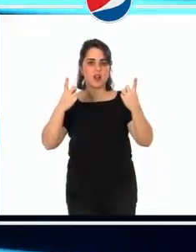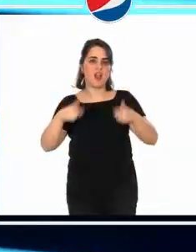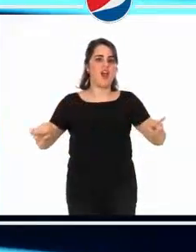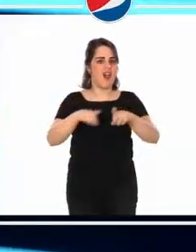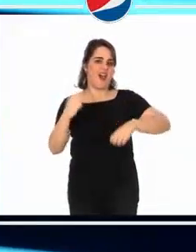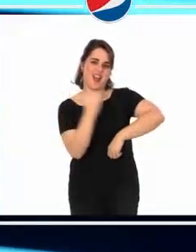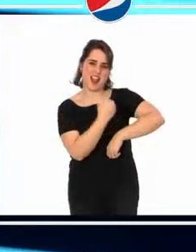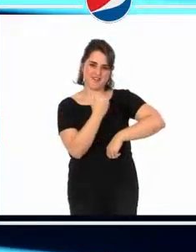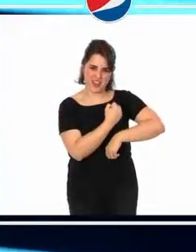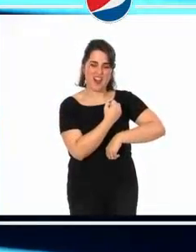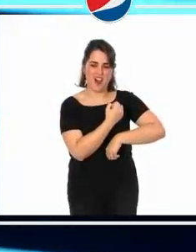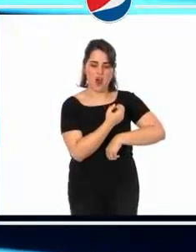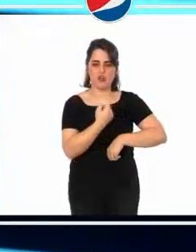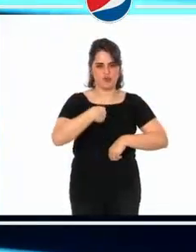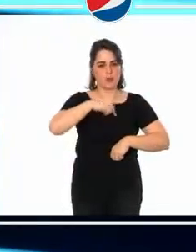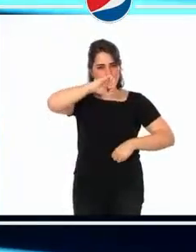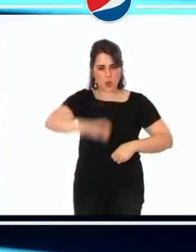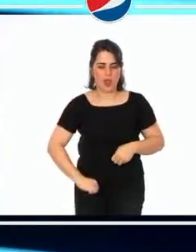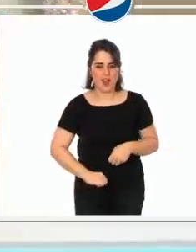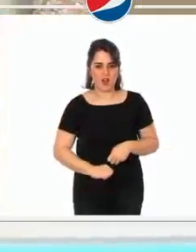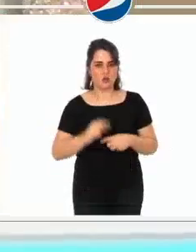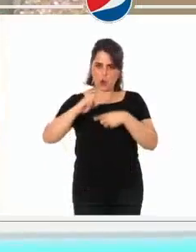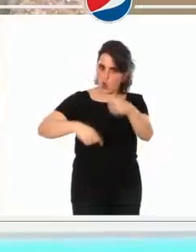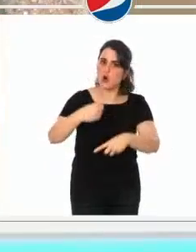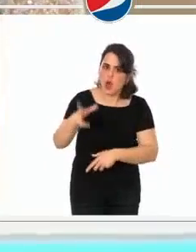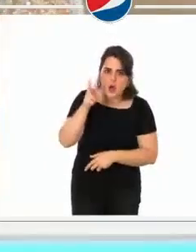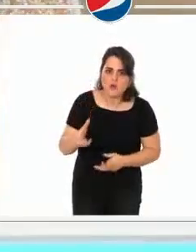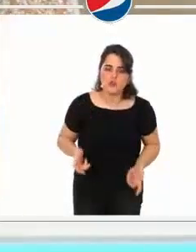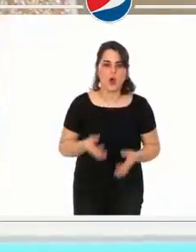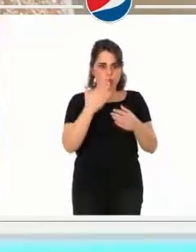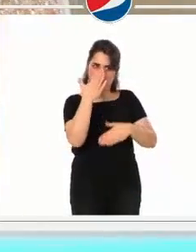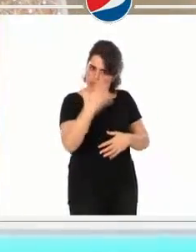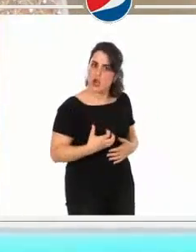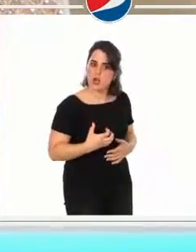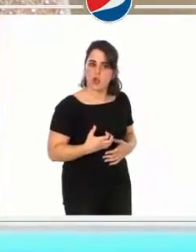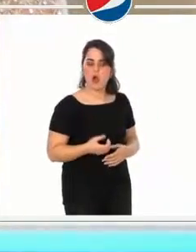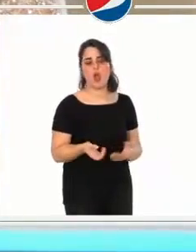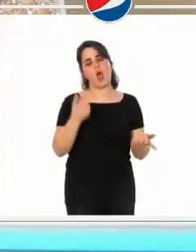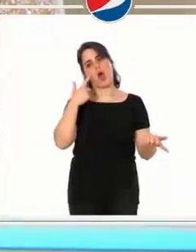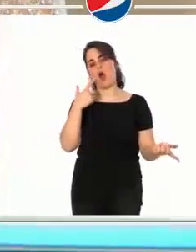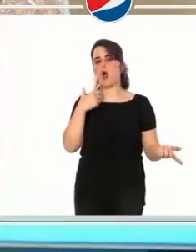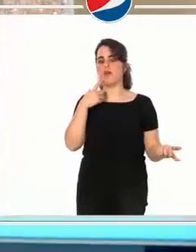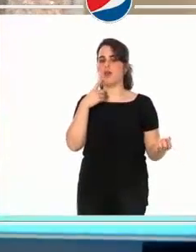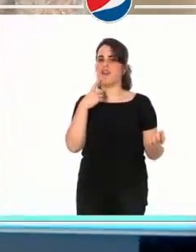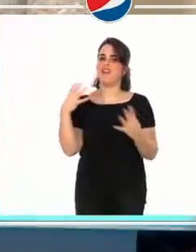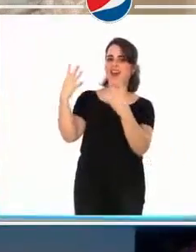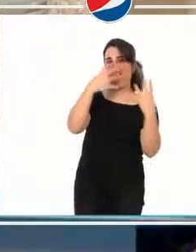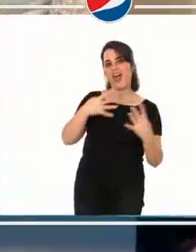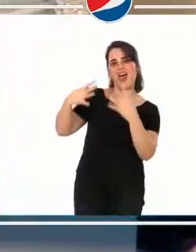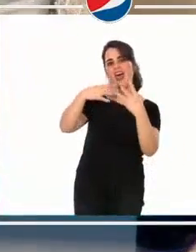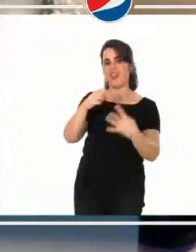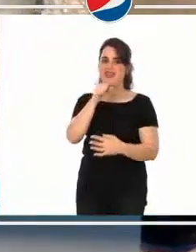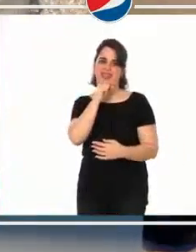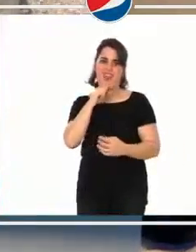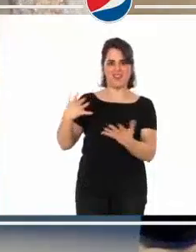de villancicos, que sí que sí, 20 días. Todo el año. No, no, no, de verdad, deja de intentar llevarte el público de la tercera edad, de verdad. Me